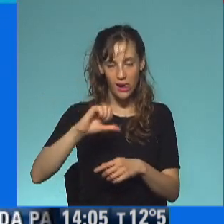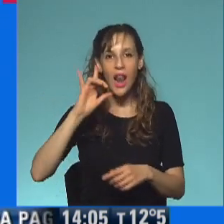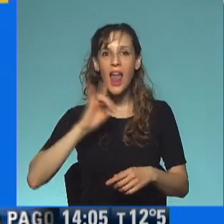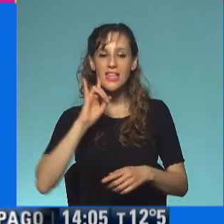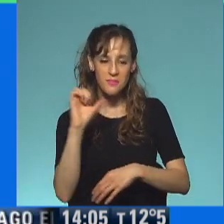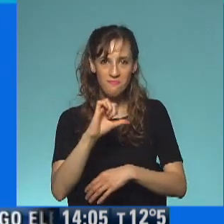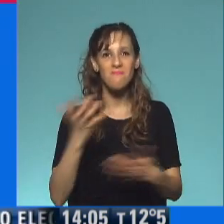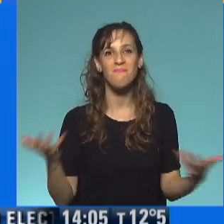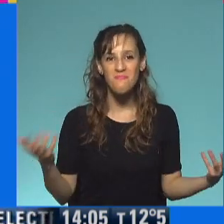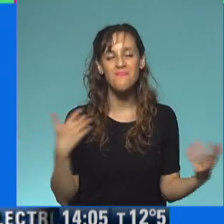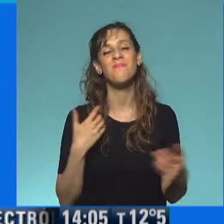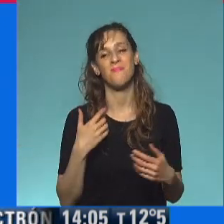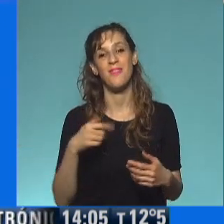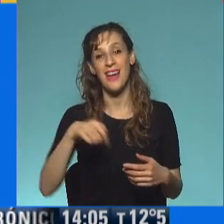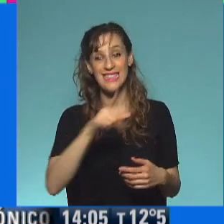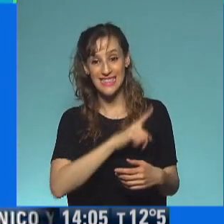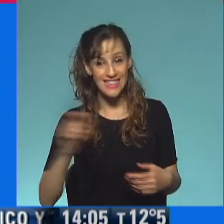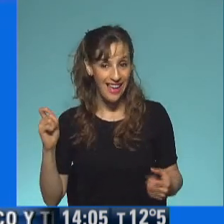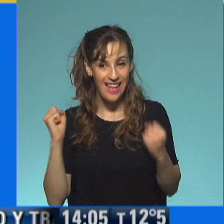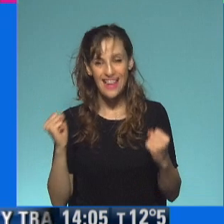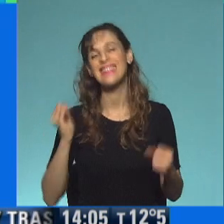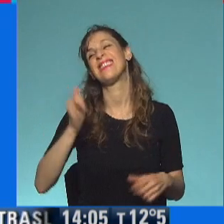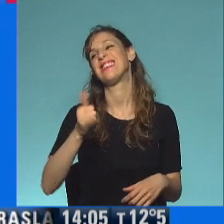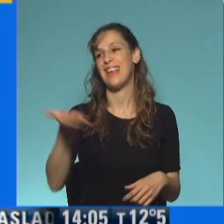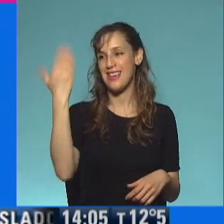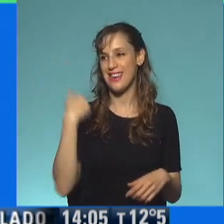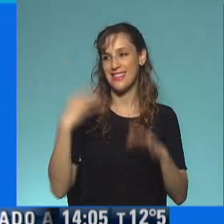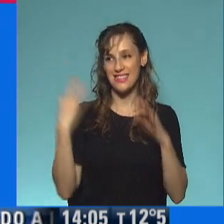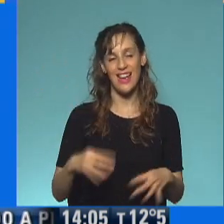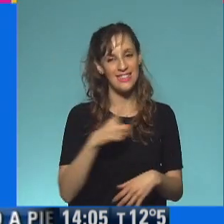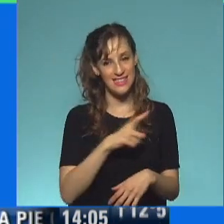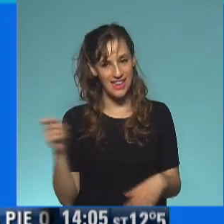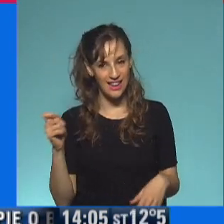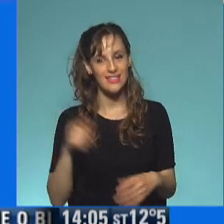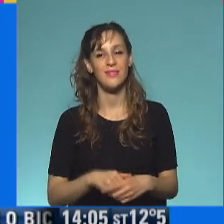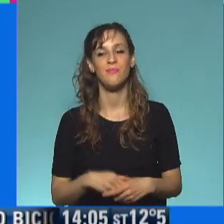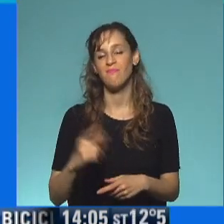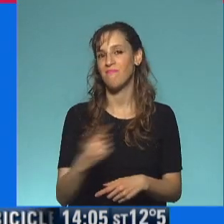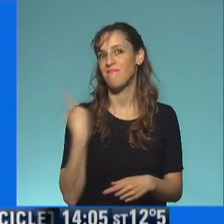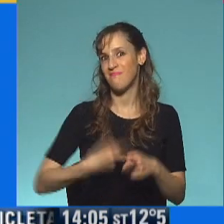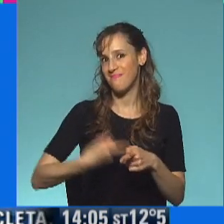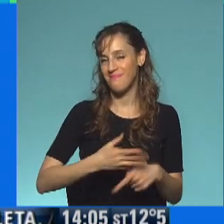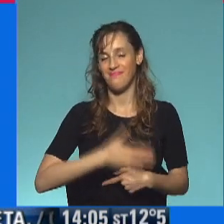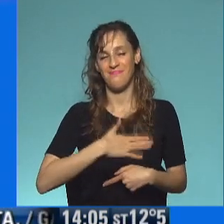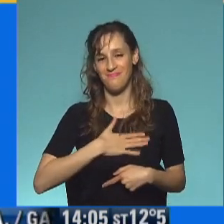bebé? ¡Cien! Llegamos a los 100 ayer, llegamos a los 100 imanes. Mariano y Gonzalo festejaron con nosotros, claro que sí.